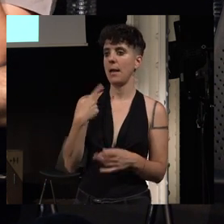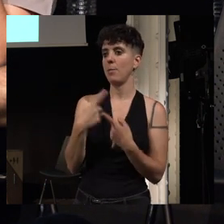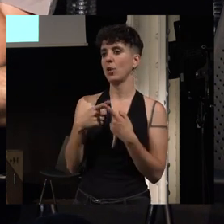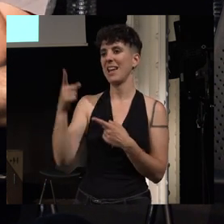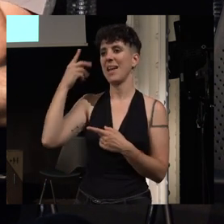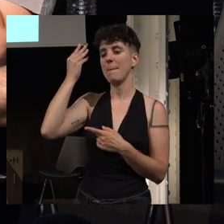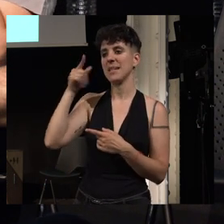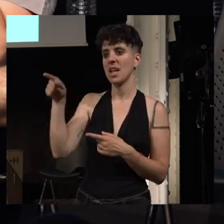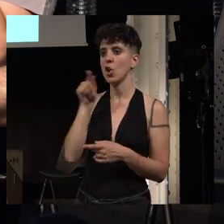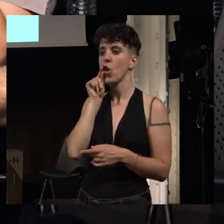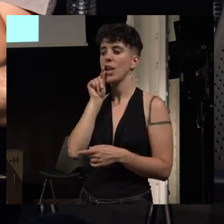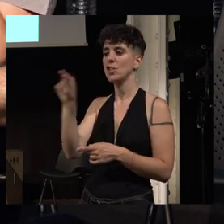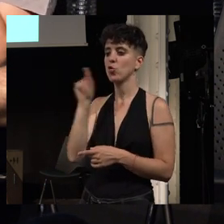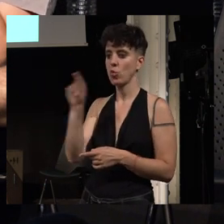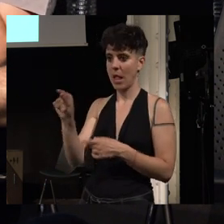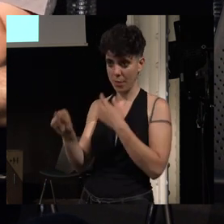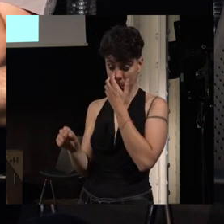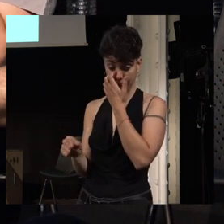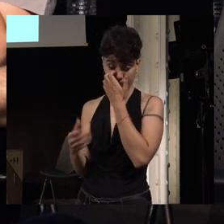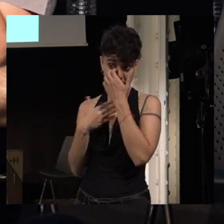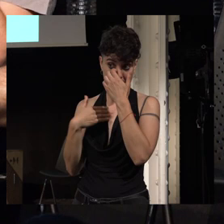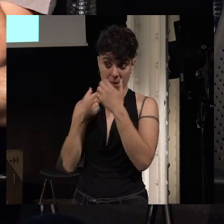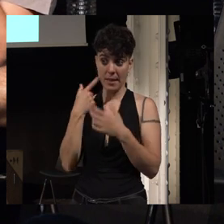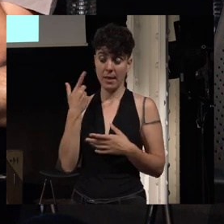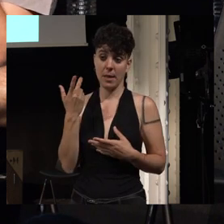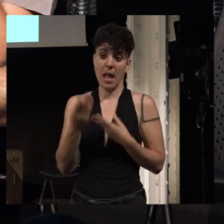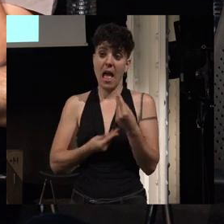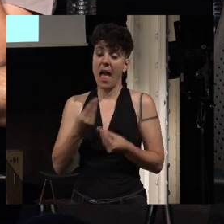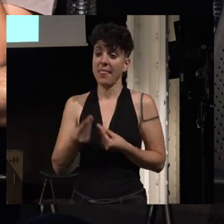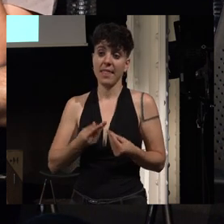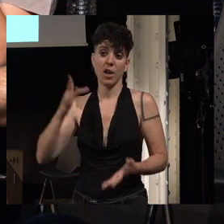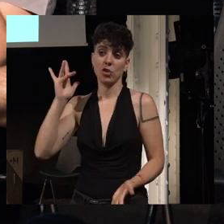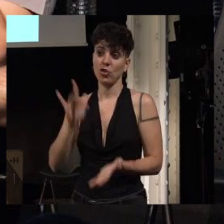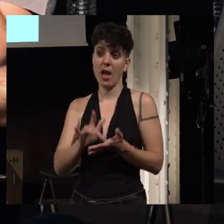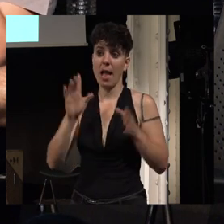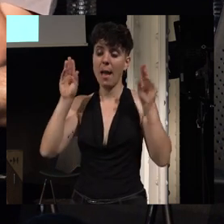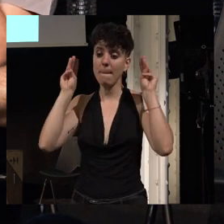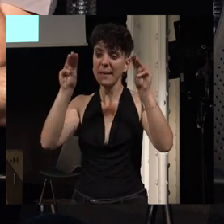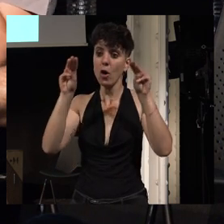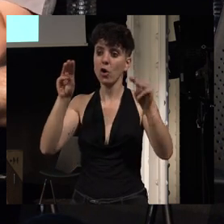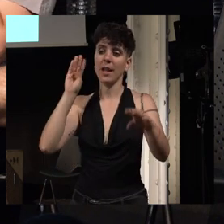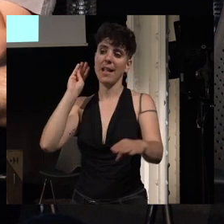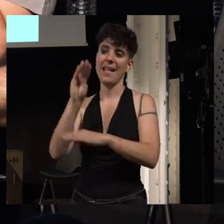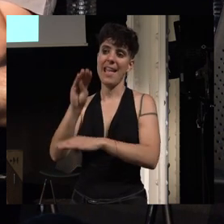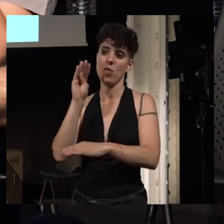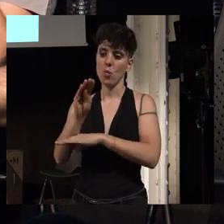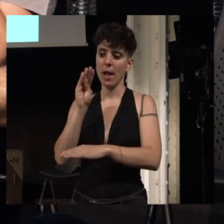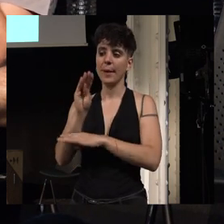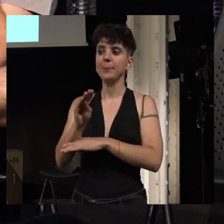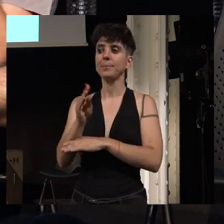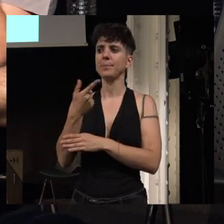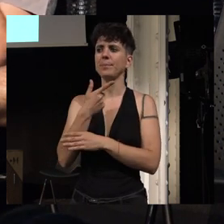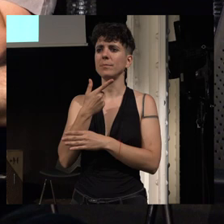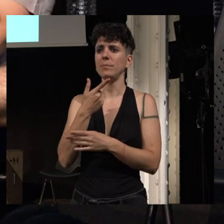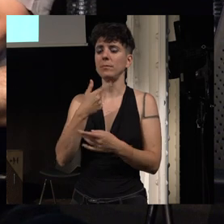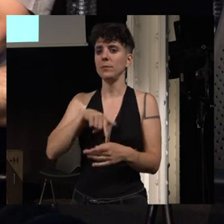insultando. Y con esto qué quiero decir, que tenemos que hacer pedagogía y que tenemos que educar y que es imposible que hagamos